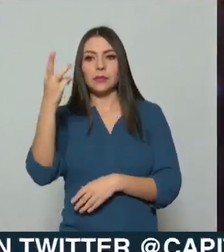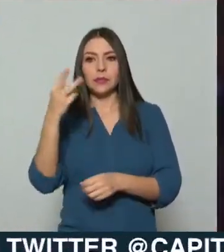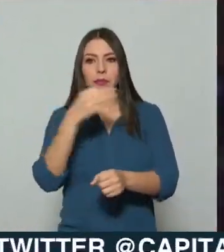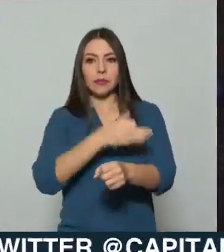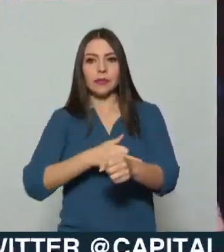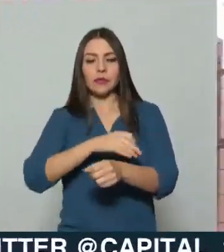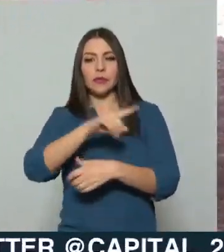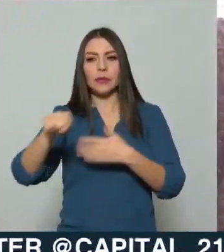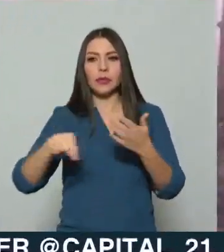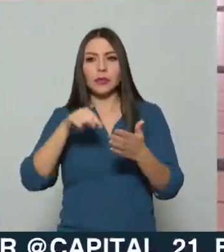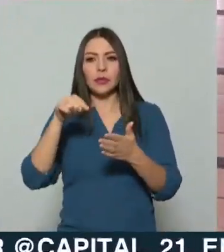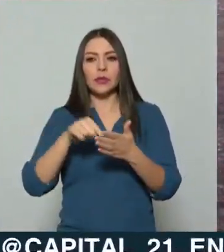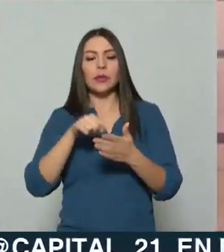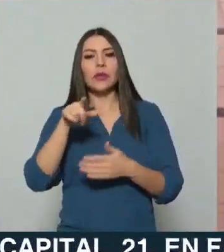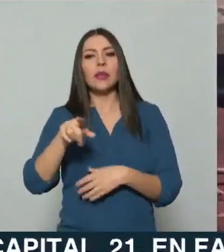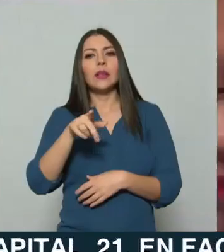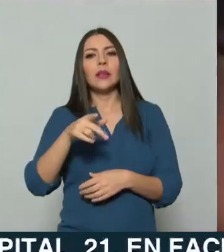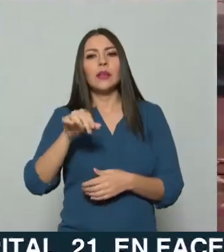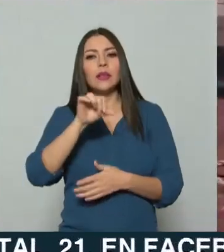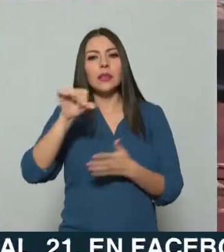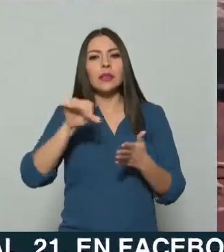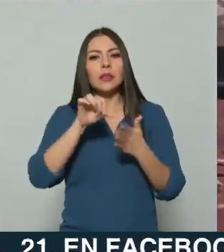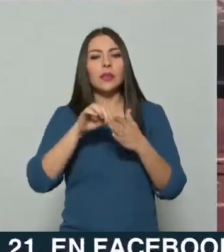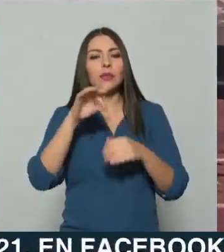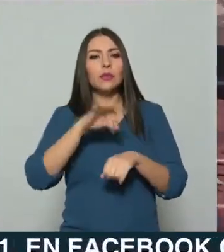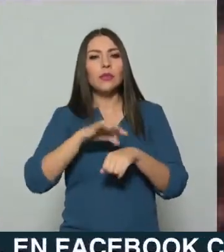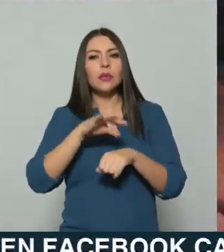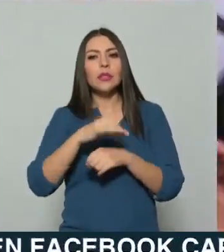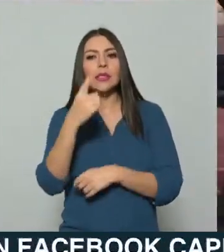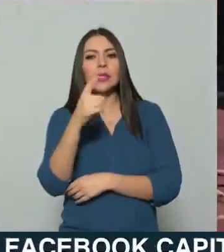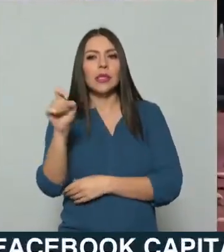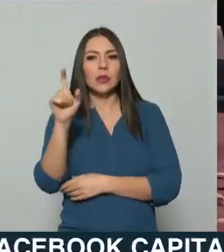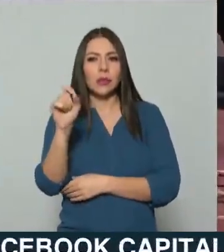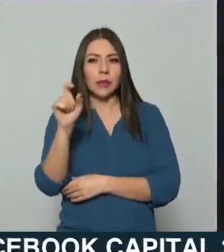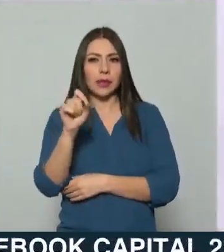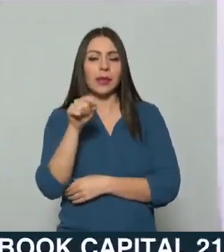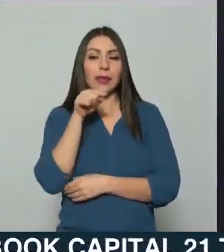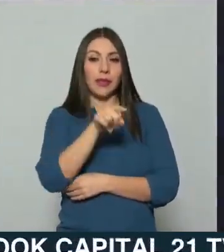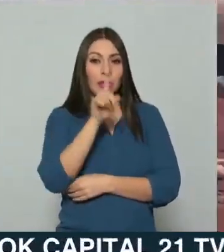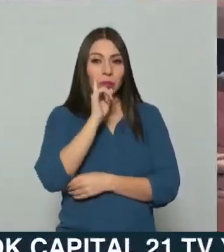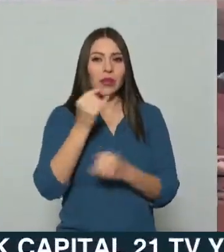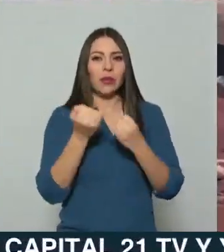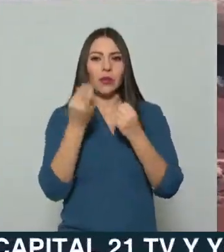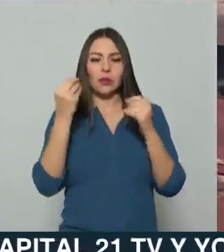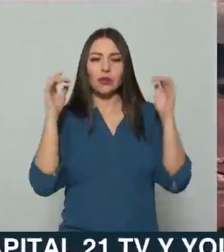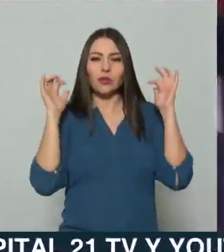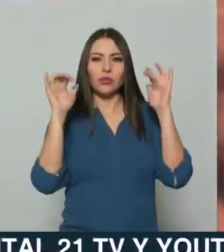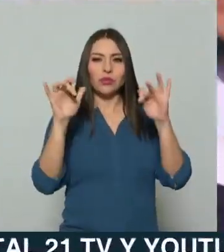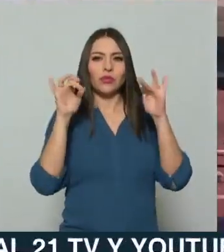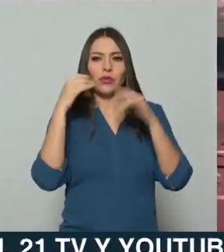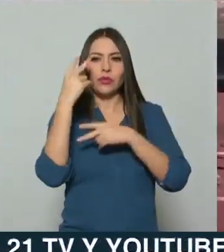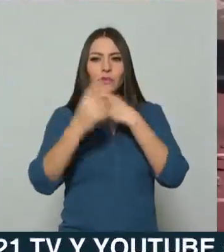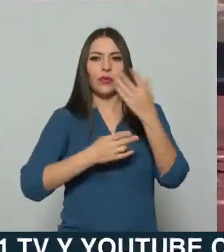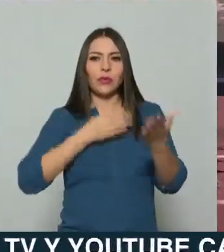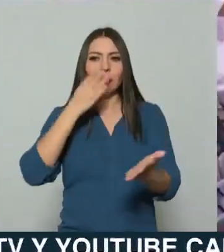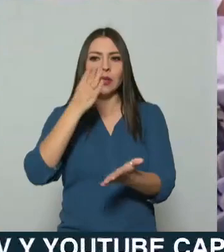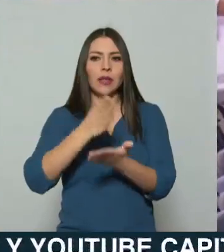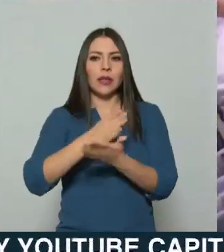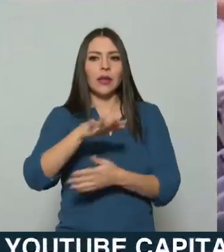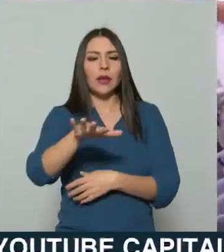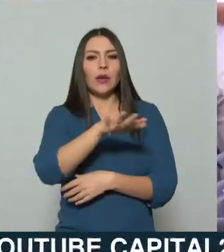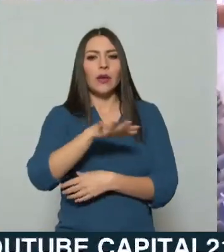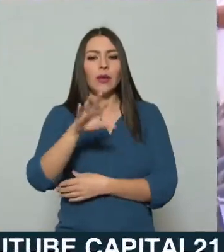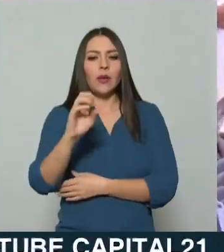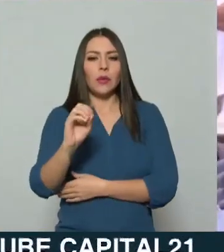de Medicina Familiar 120. Como ella, cientos de enfermeros asistieron al Centro Vacacional Huaxtepec, a